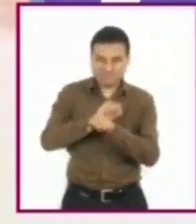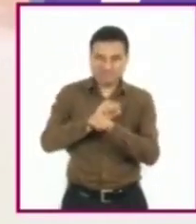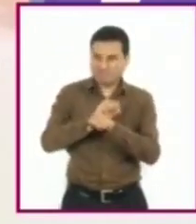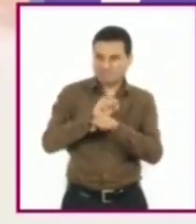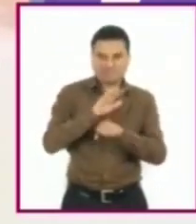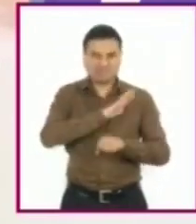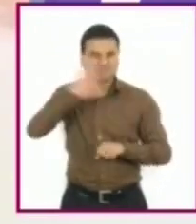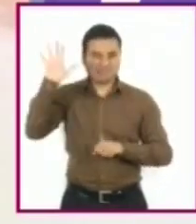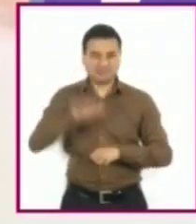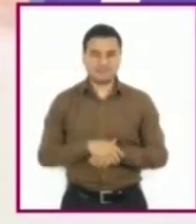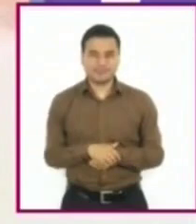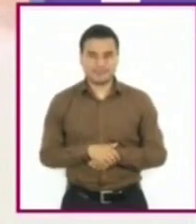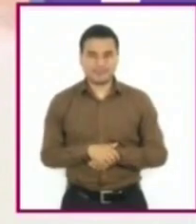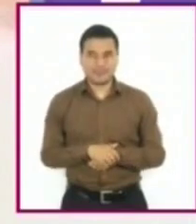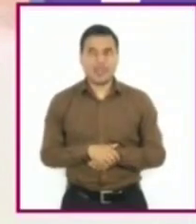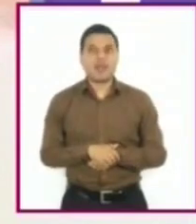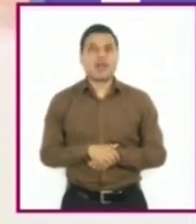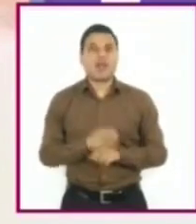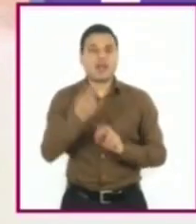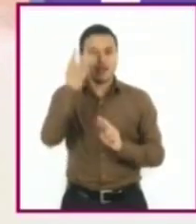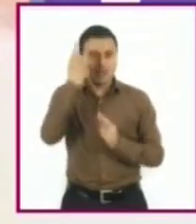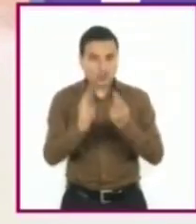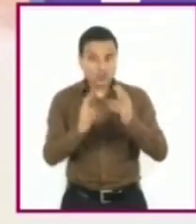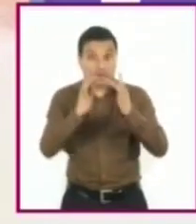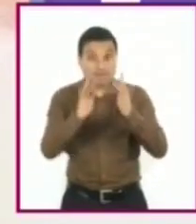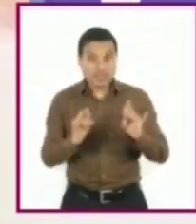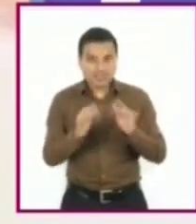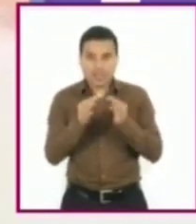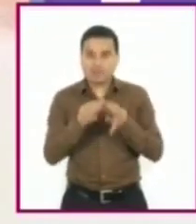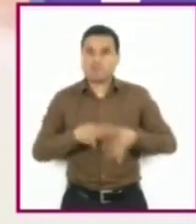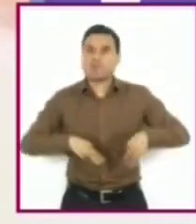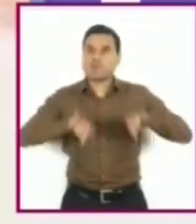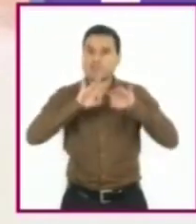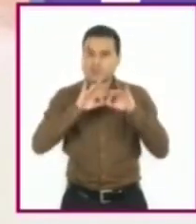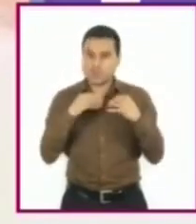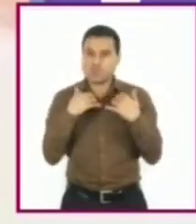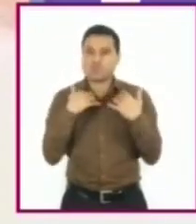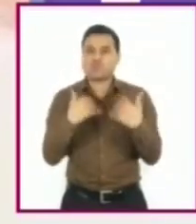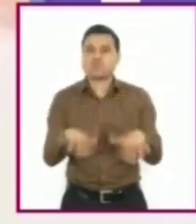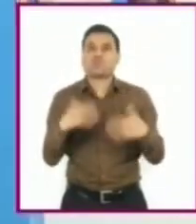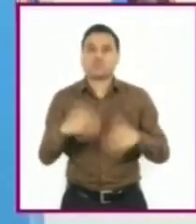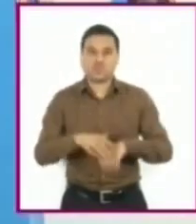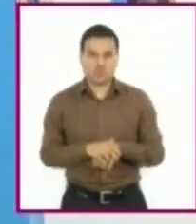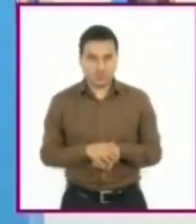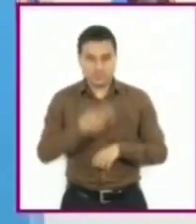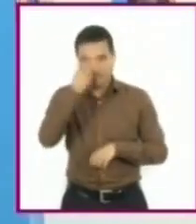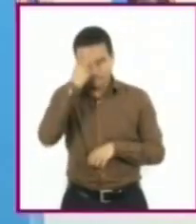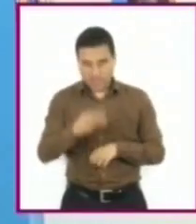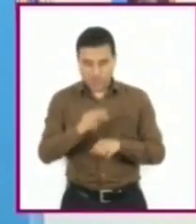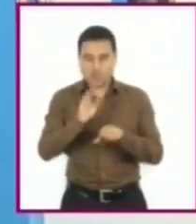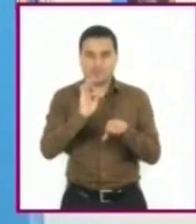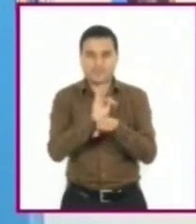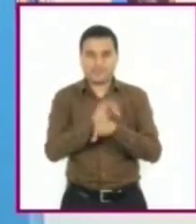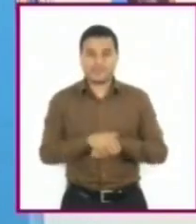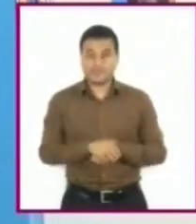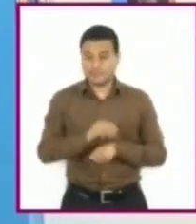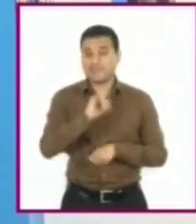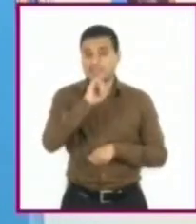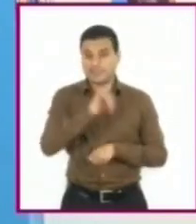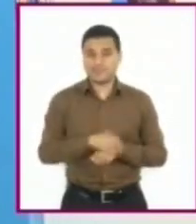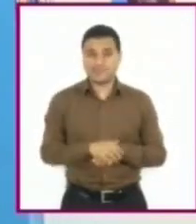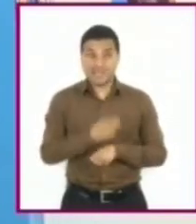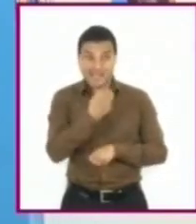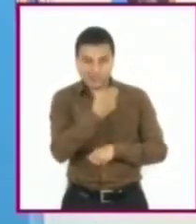Revolución Francesa tuvo una influencia muy relevante para la historia de nuestro país. Así es, pero de